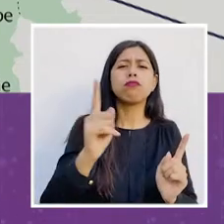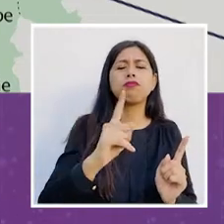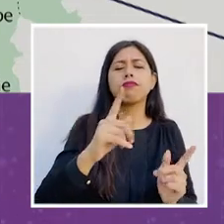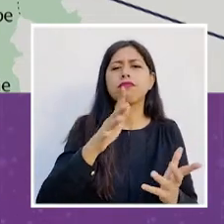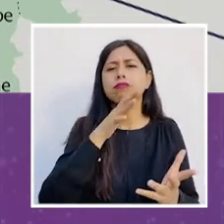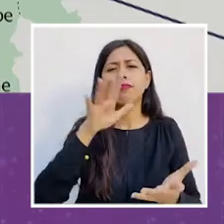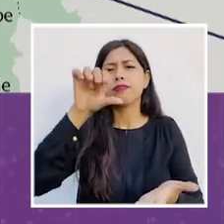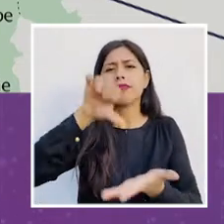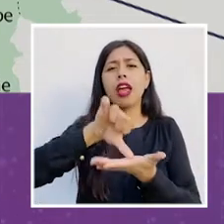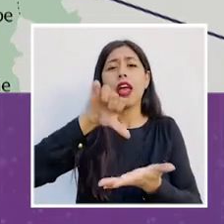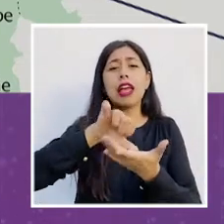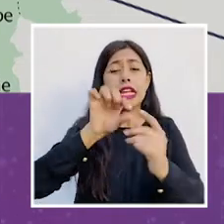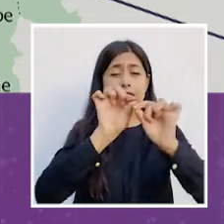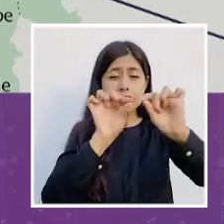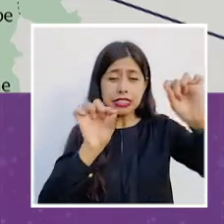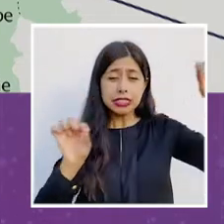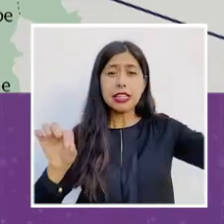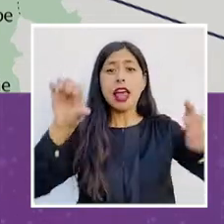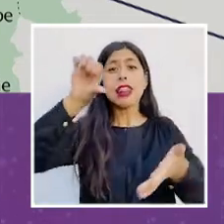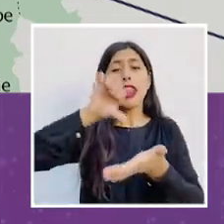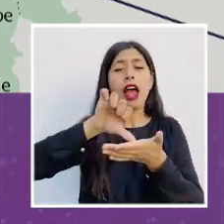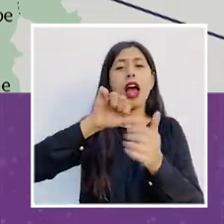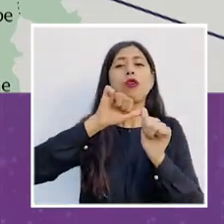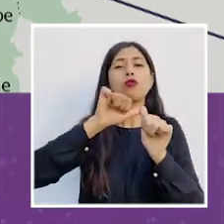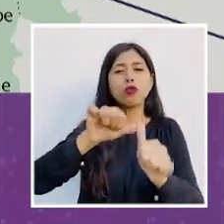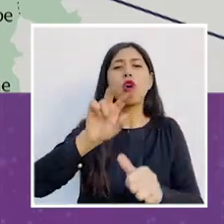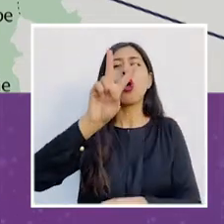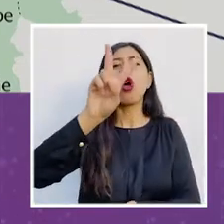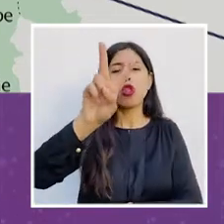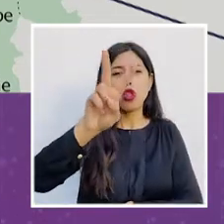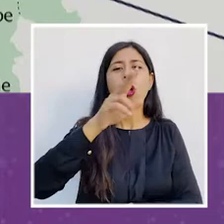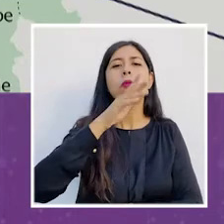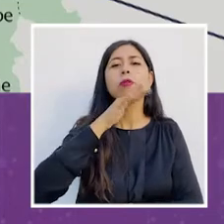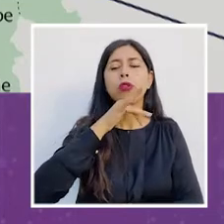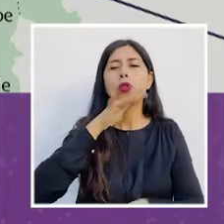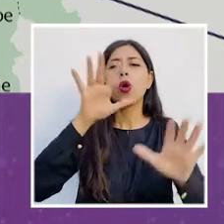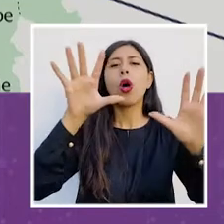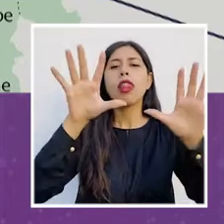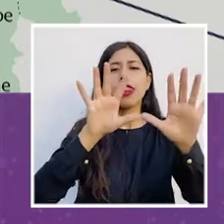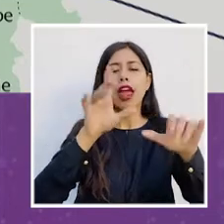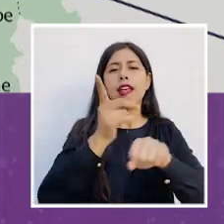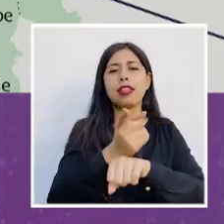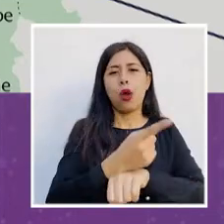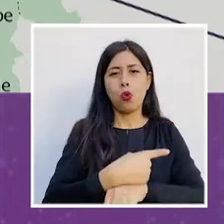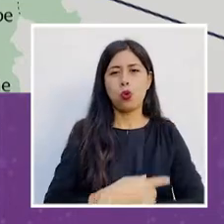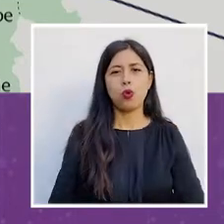al eje central, el eclipse va a durar 2 minutos 10.